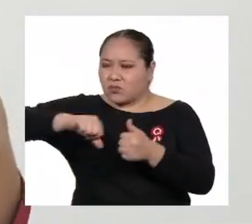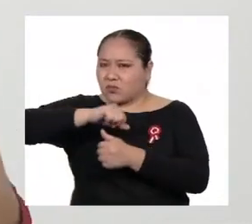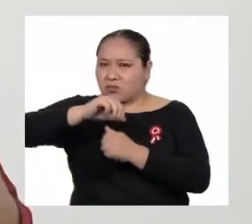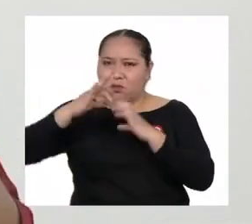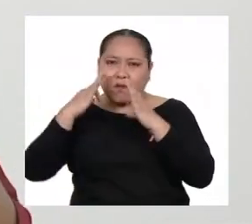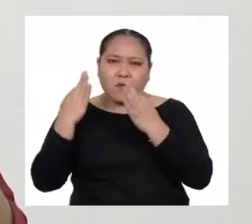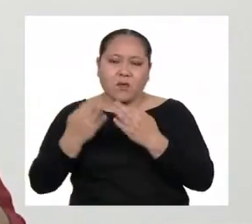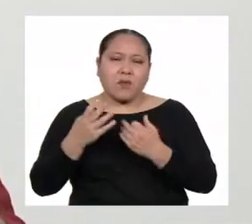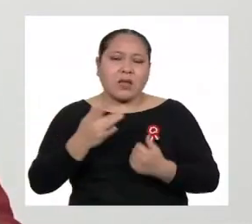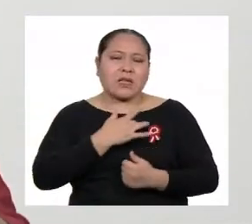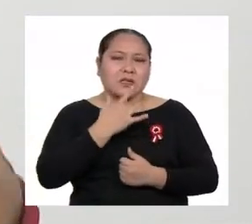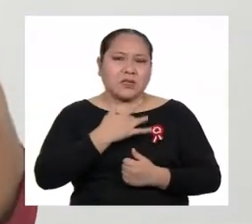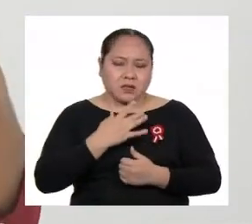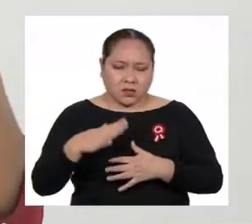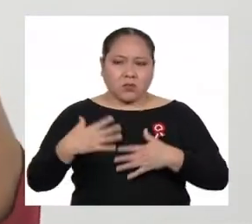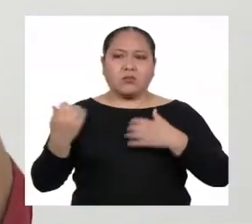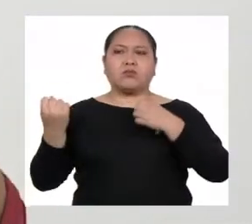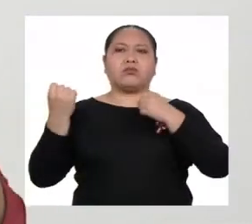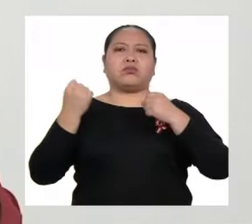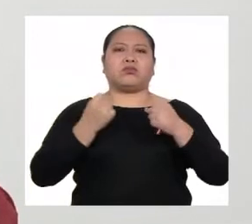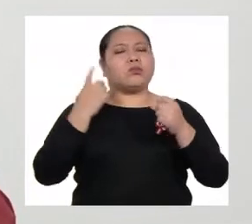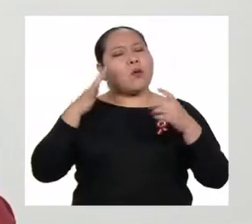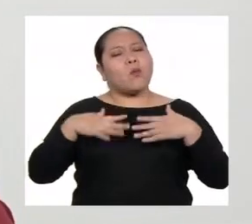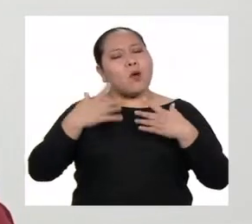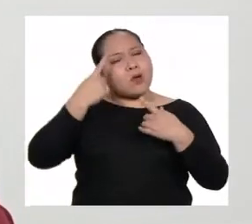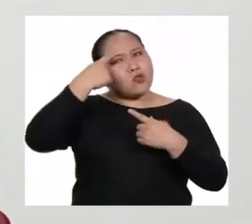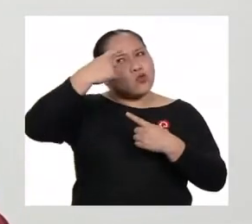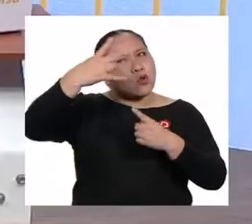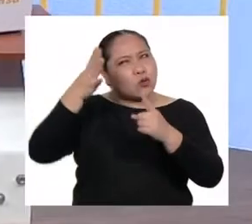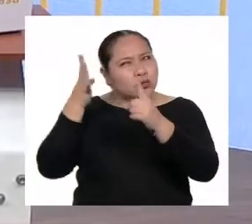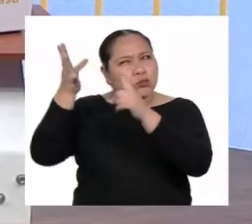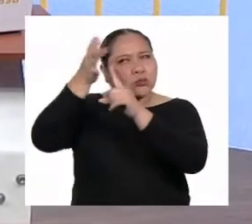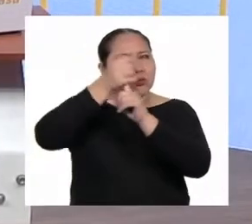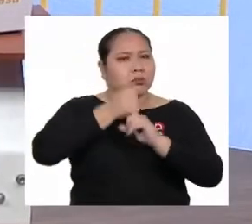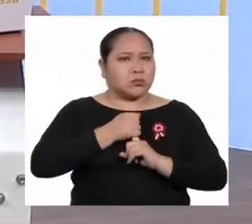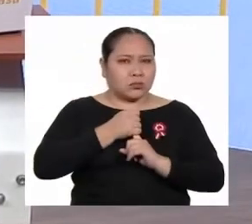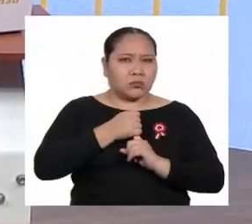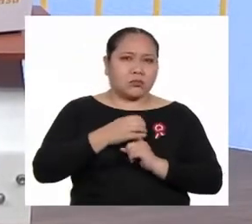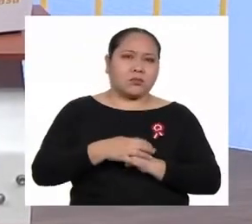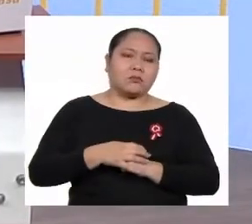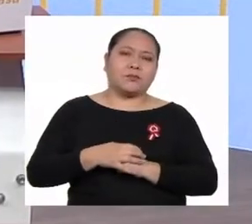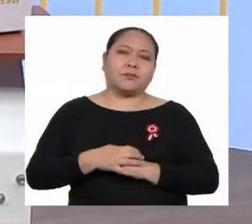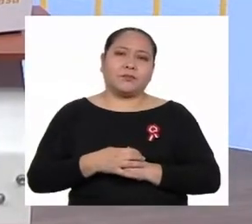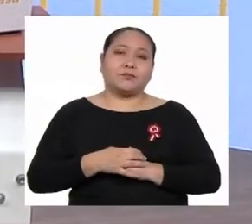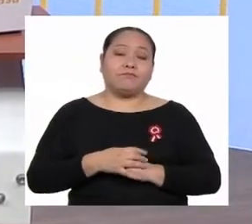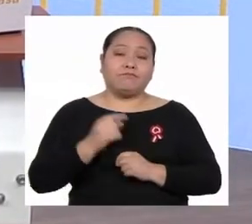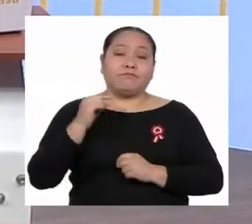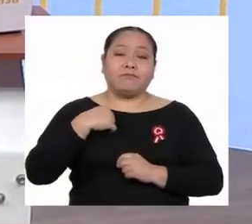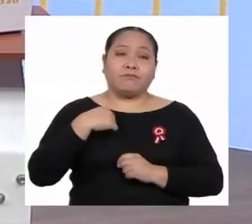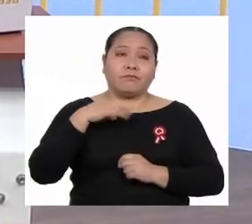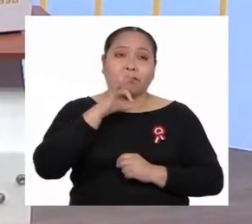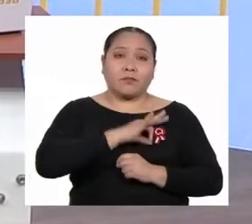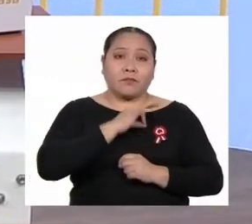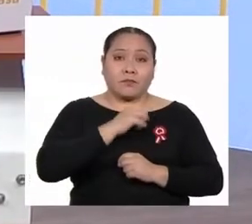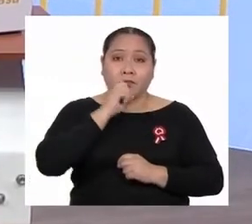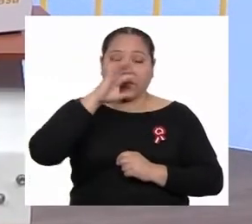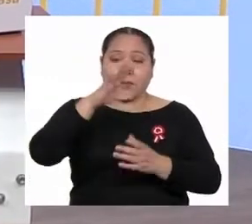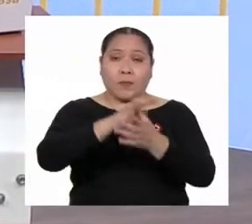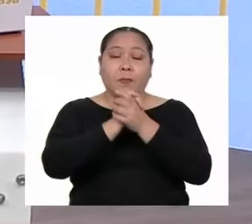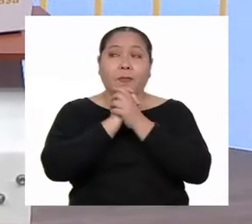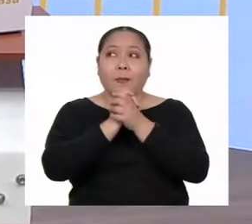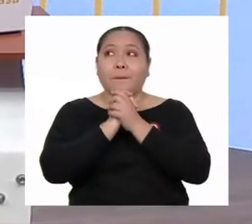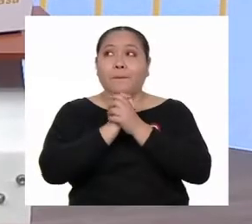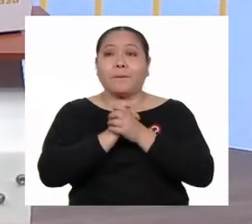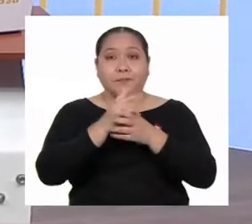para sentirse capaces de alcanzar sus sueños. Sí, y aprovecho para decirles a mis amigas y